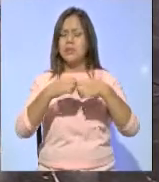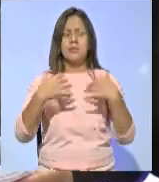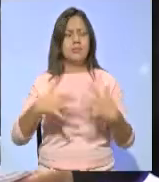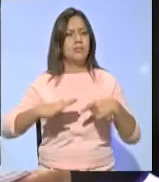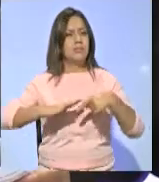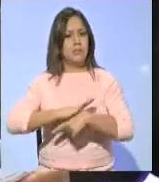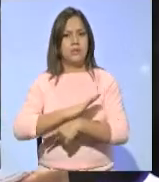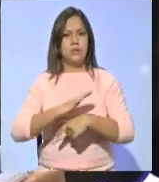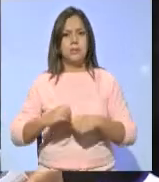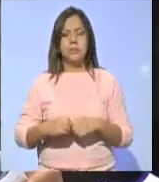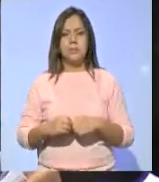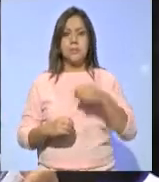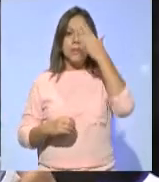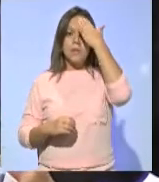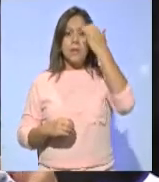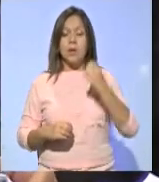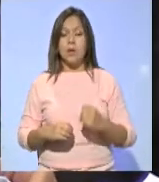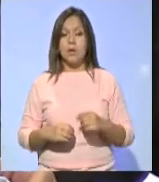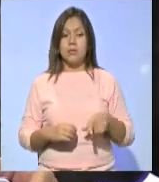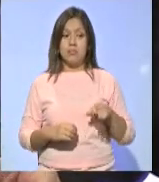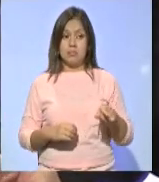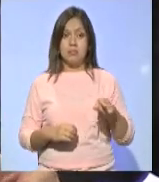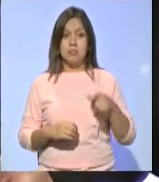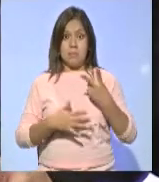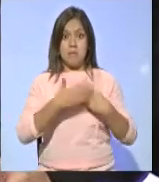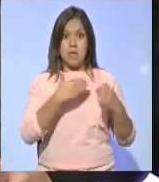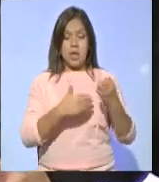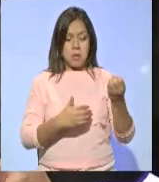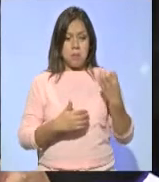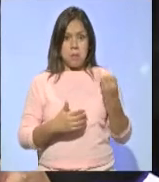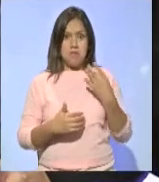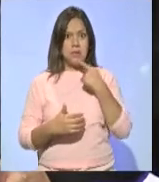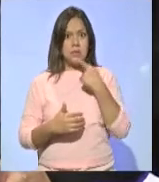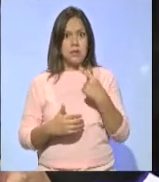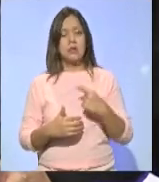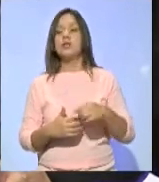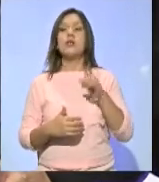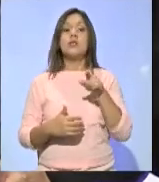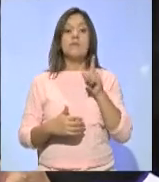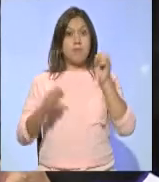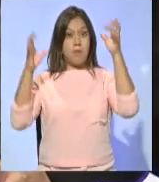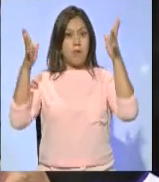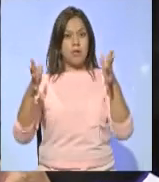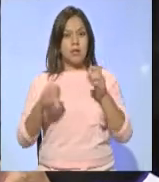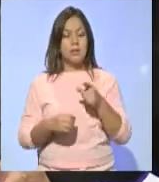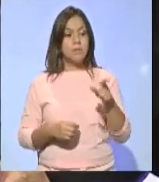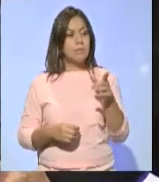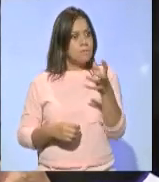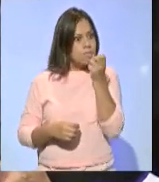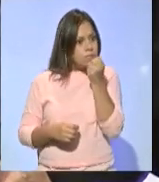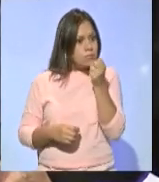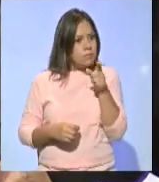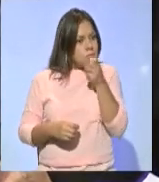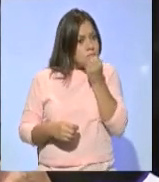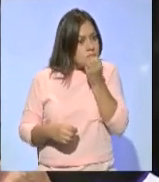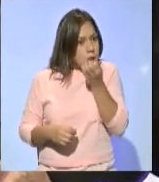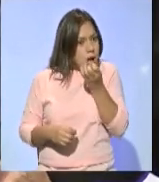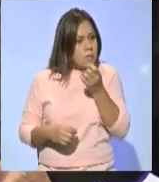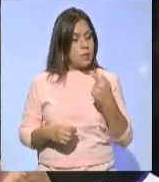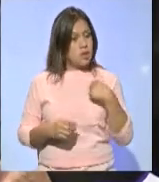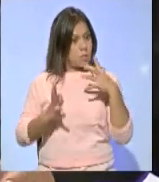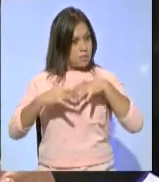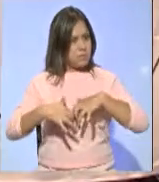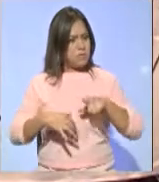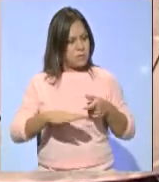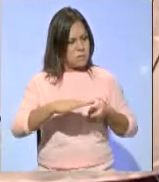dolorosas. Porque él le había amenazado en que si abres la boca y dices algo, me hundes y